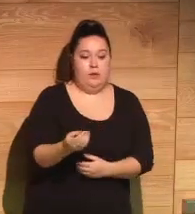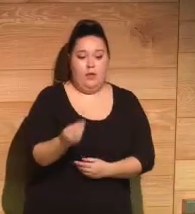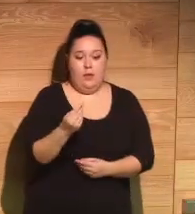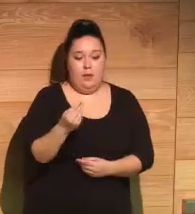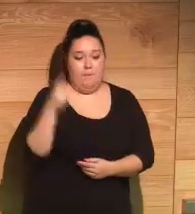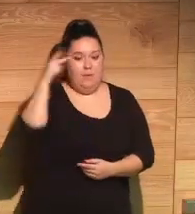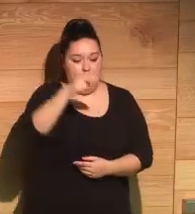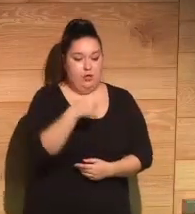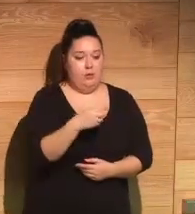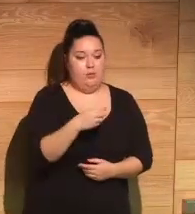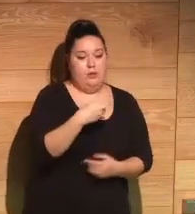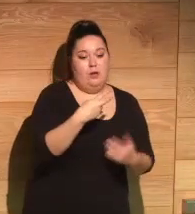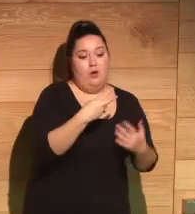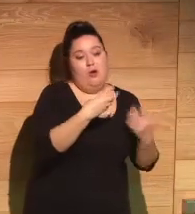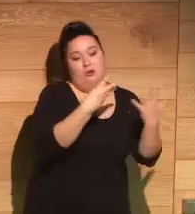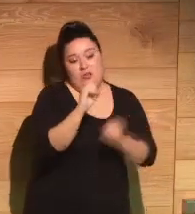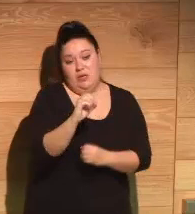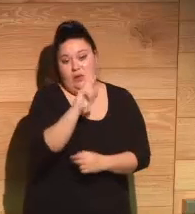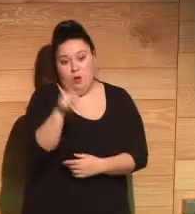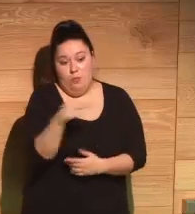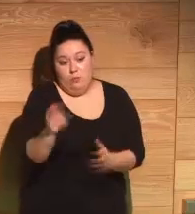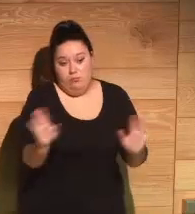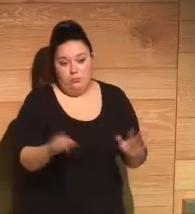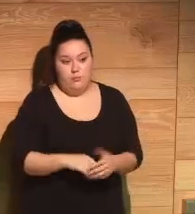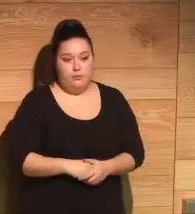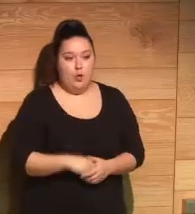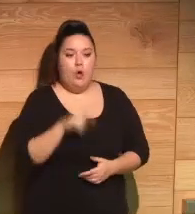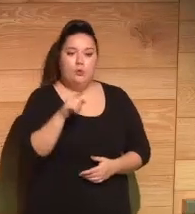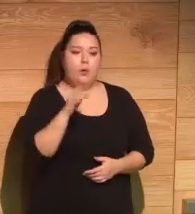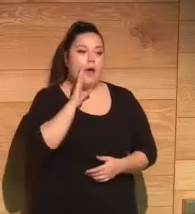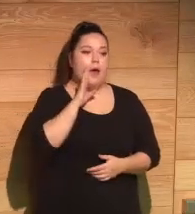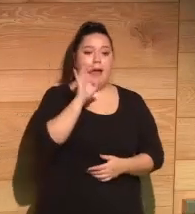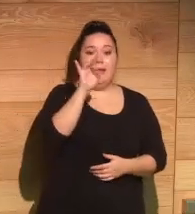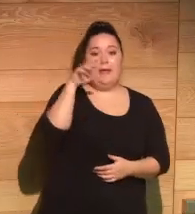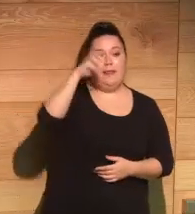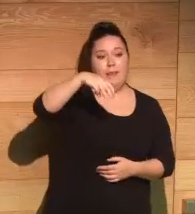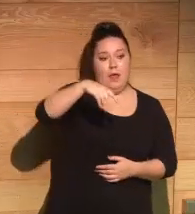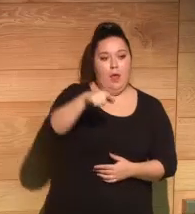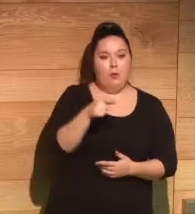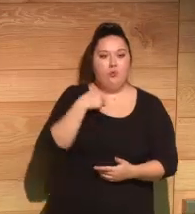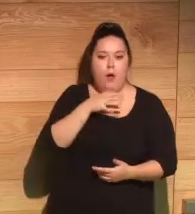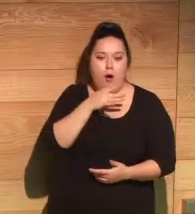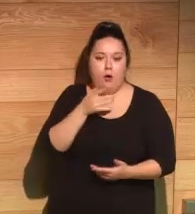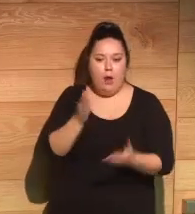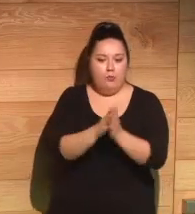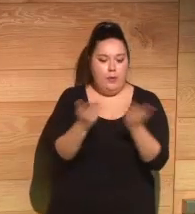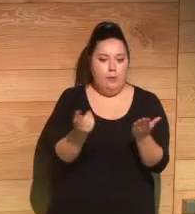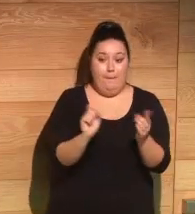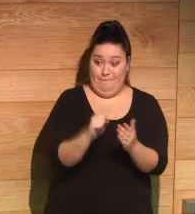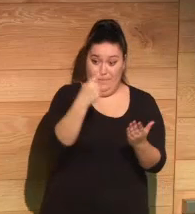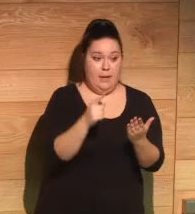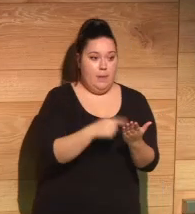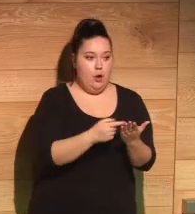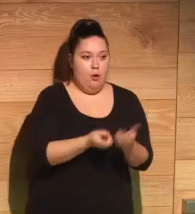que, ¿sabes? Sí. Ernesto, se menciona además el 15M, estás a punto de publicar un libro sobre... Sí, bueno, sobre el 15M. claro, yo mi primer libro,